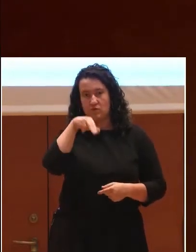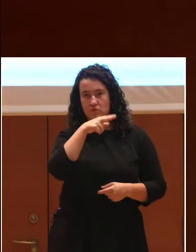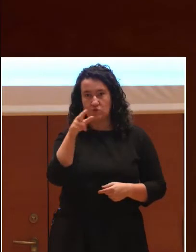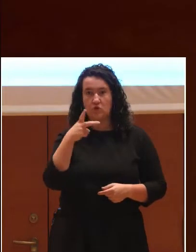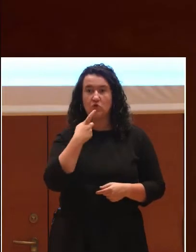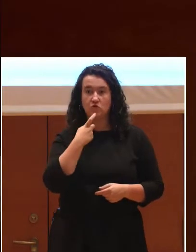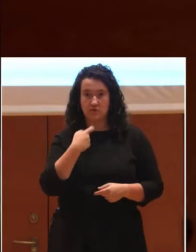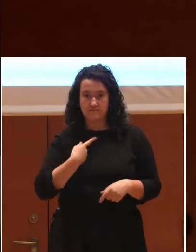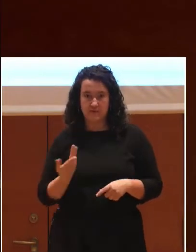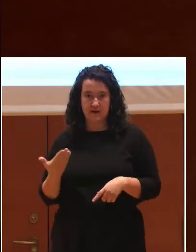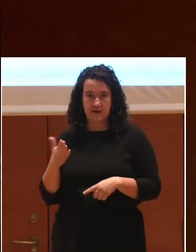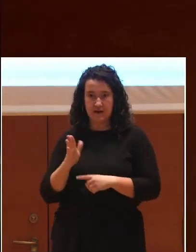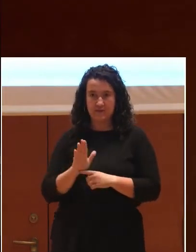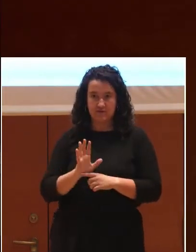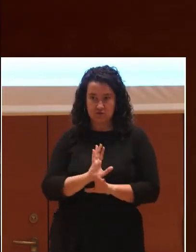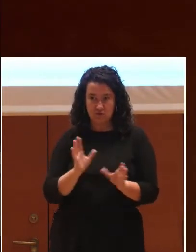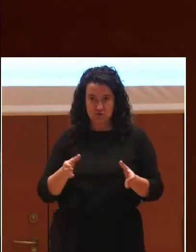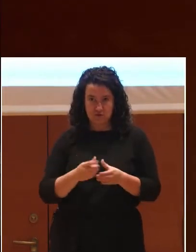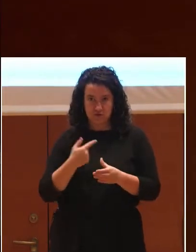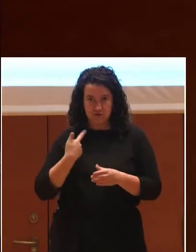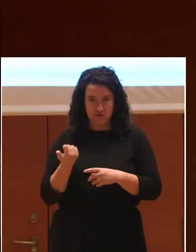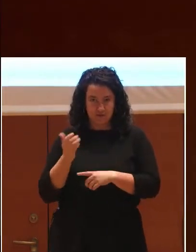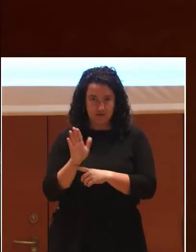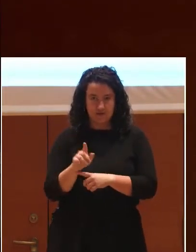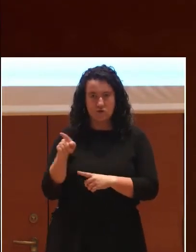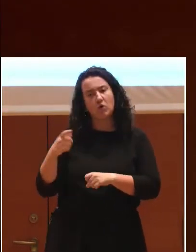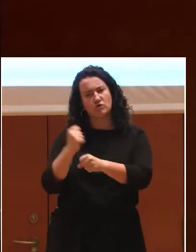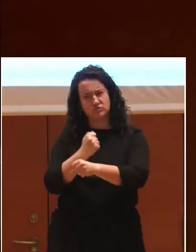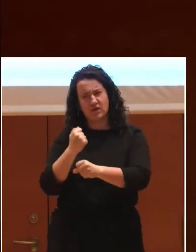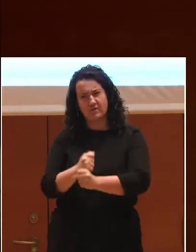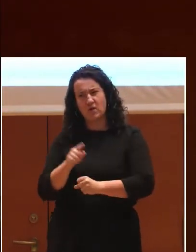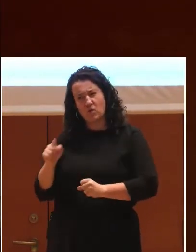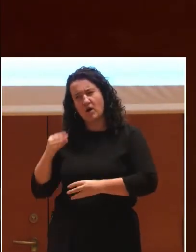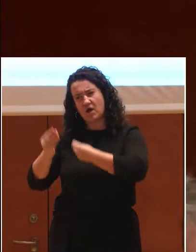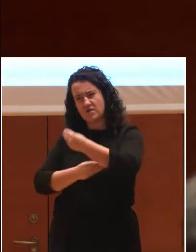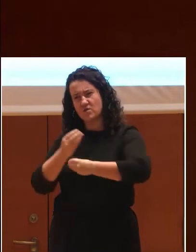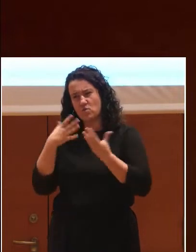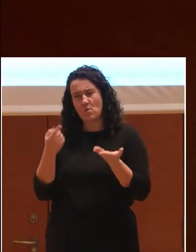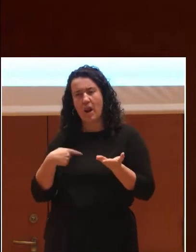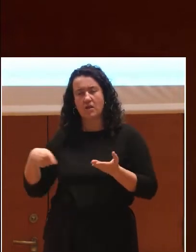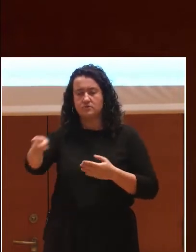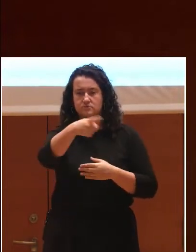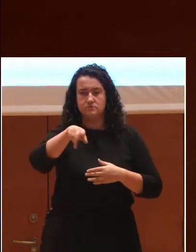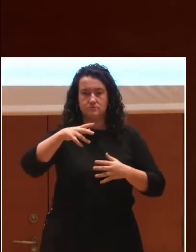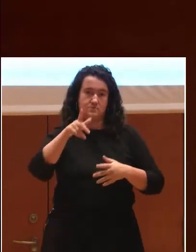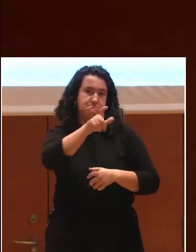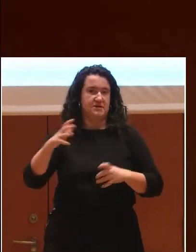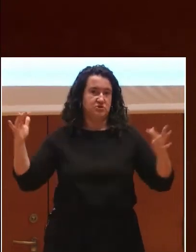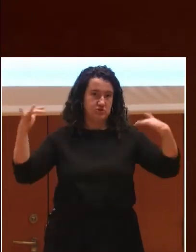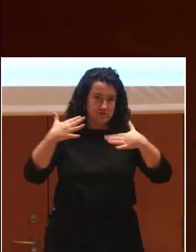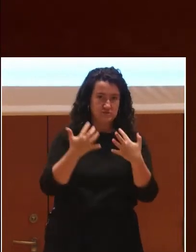a todo su equipo por darme esta oportunidad a mí que representa la Cruz Roja